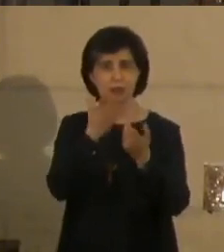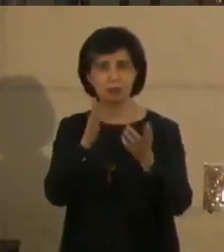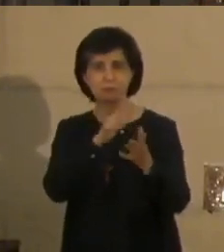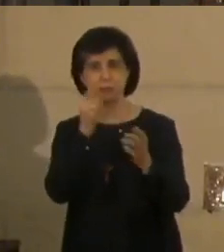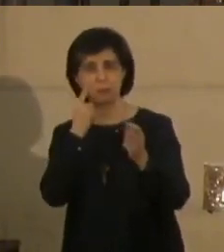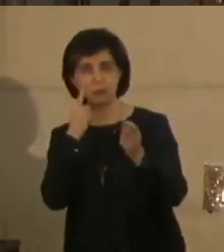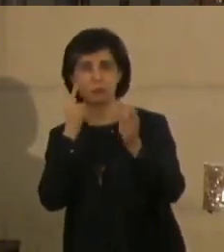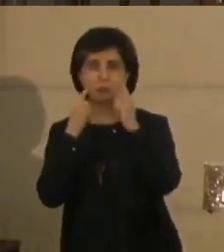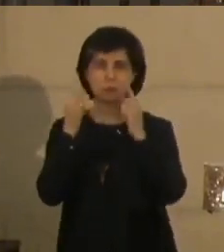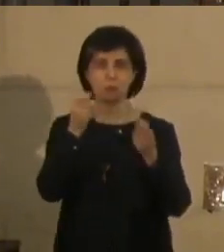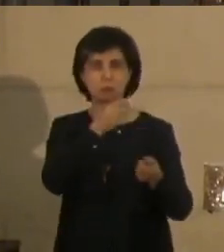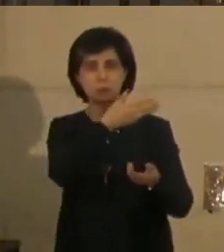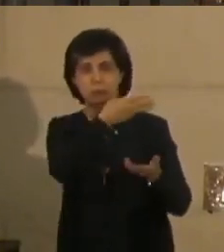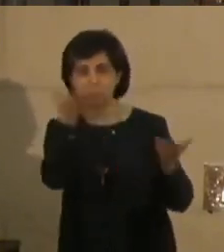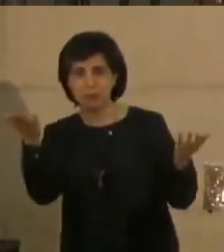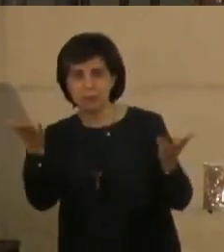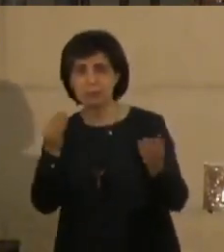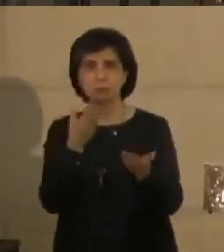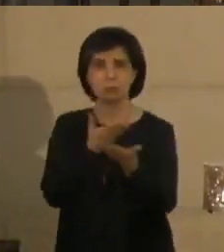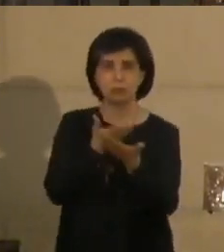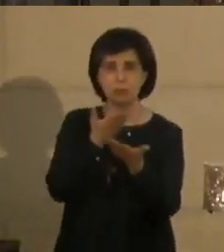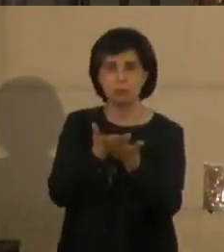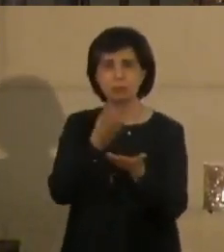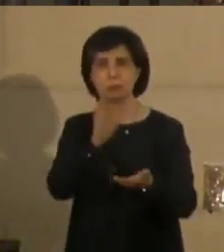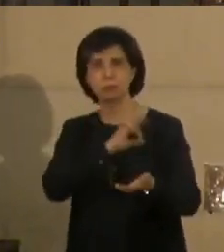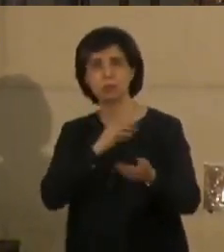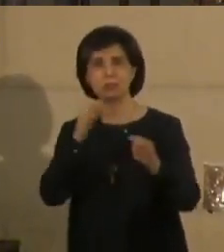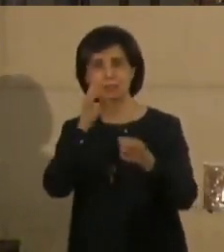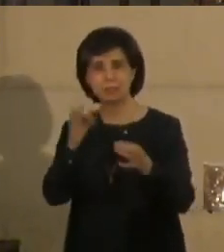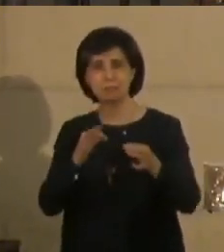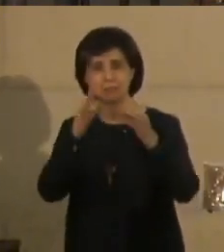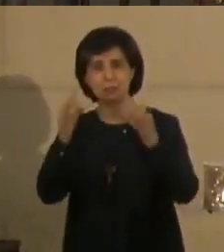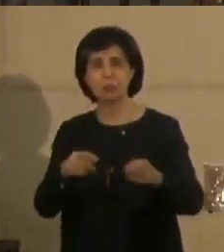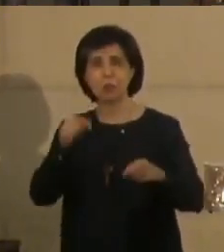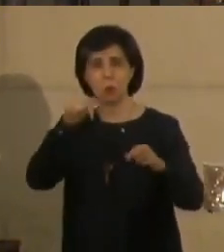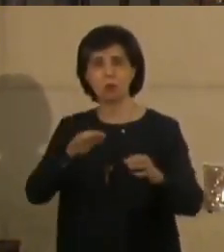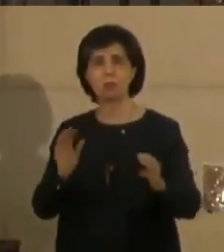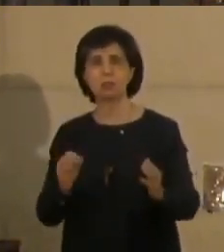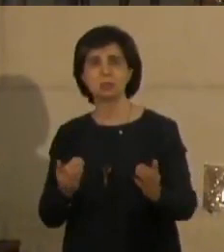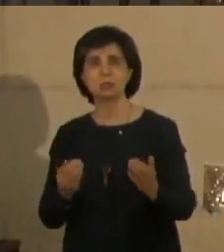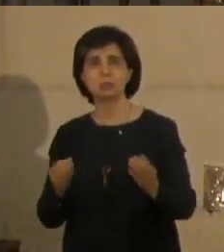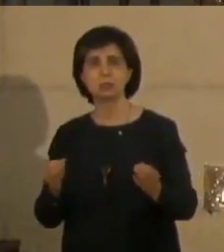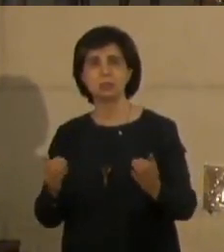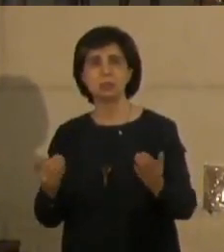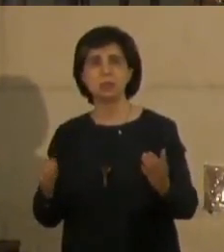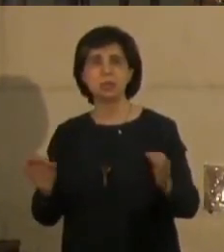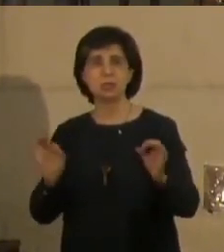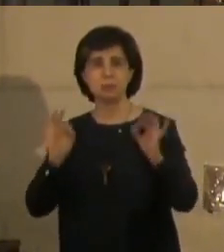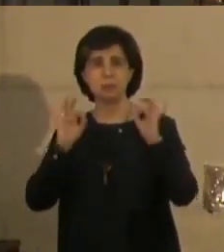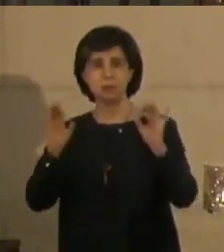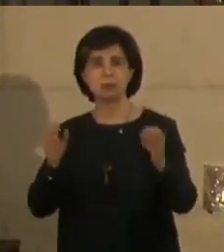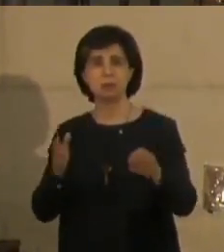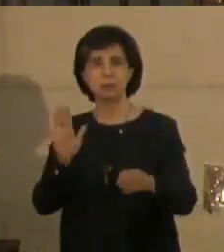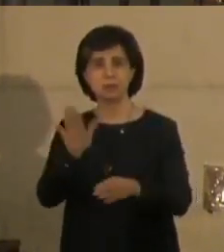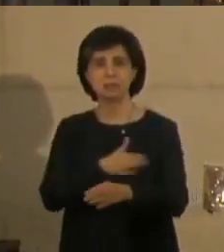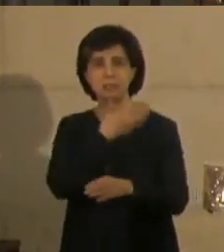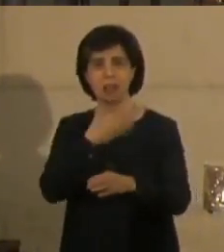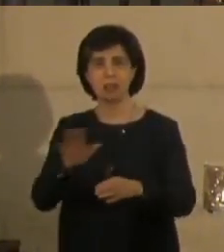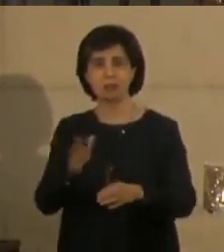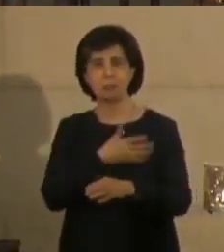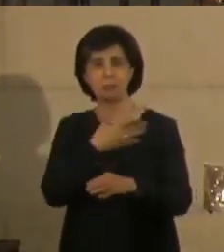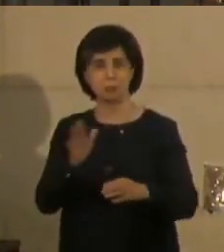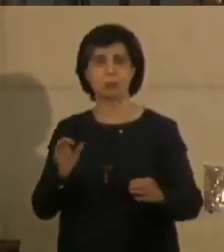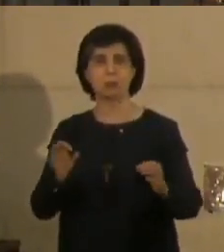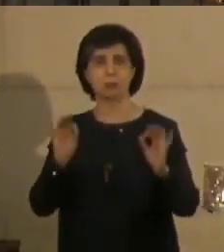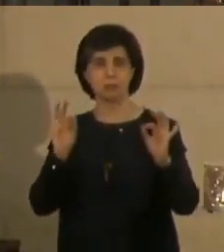demás. Esto se lo pedimos al Señor siempre, pero muy especialmente hoy a través del Salmo 113, y se lo pedimos en